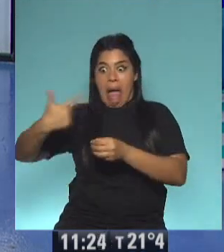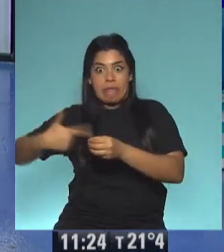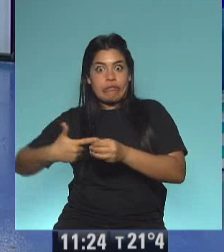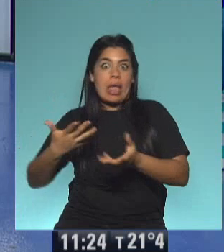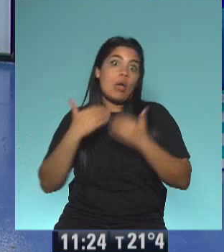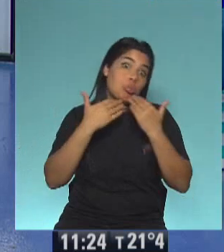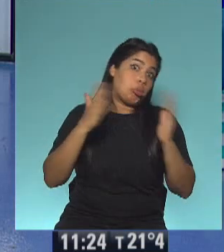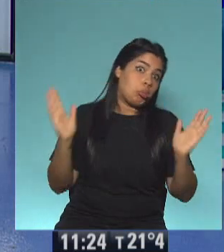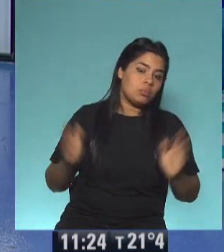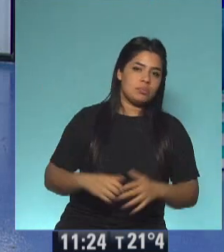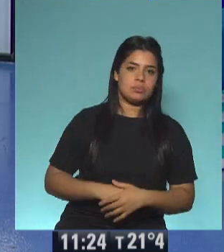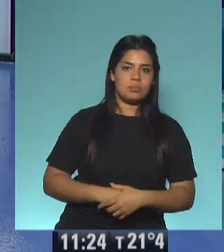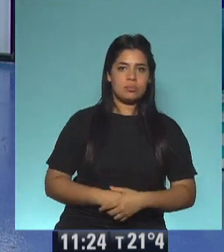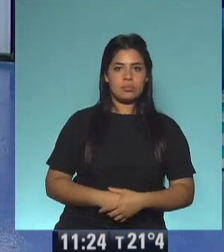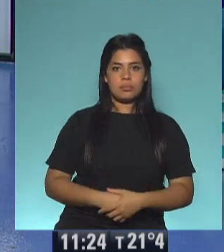Emilia.